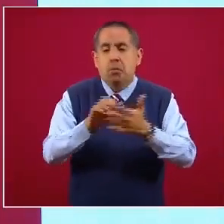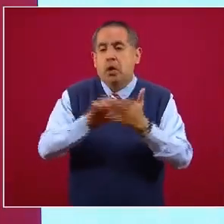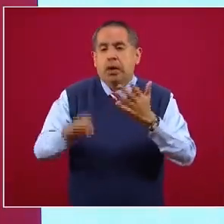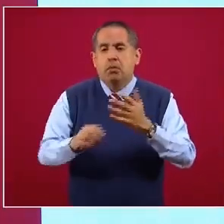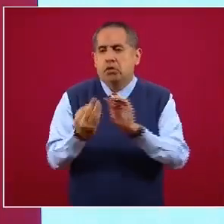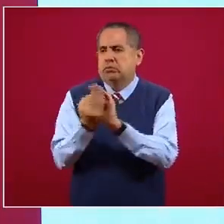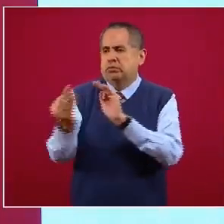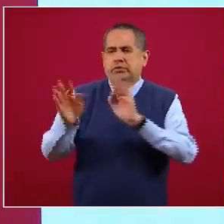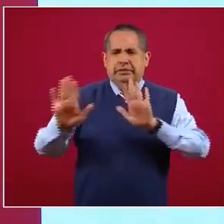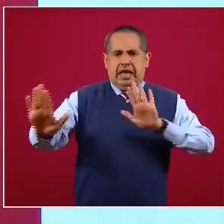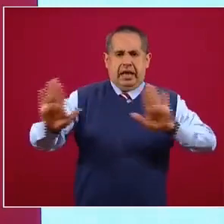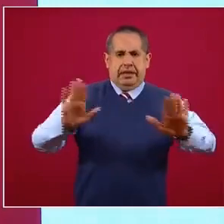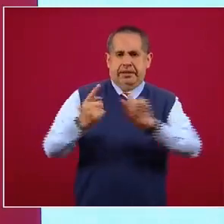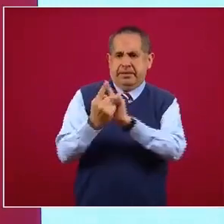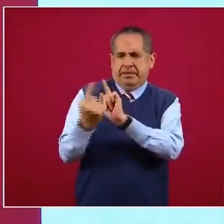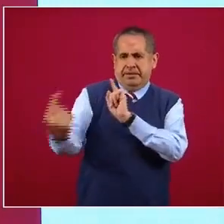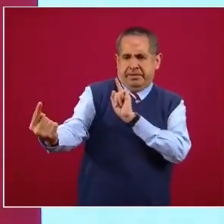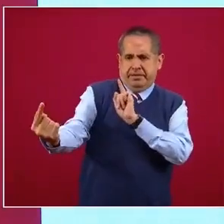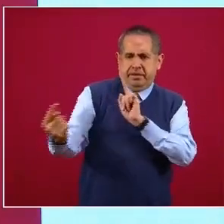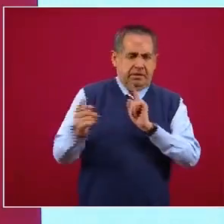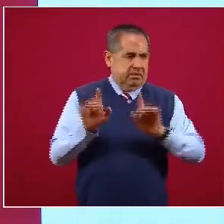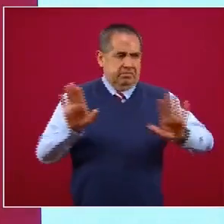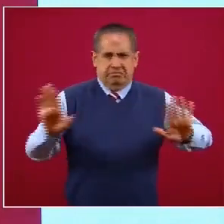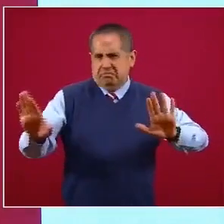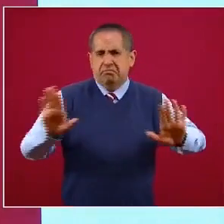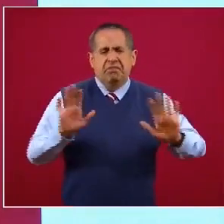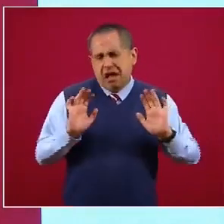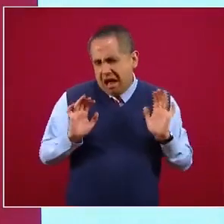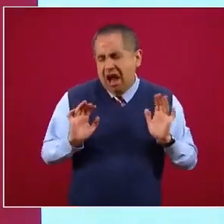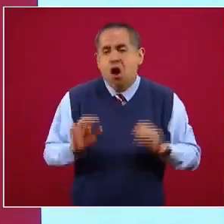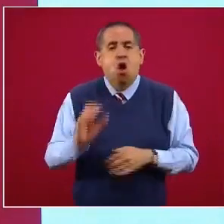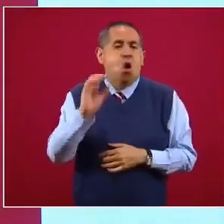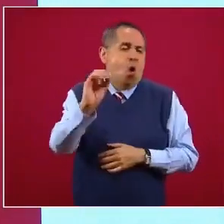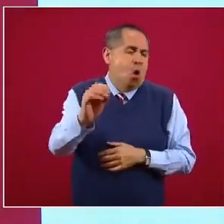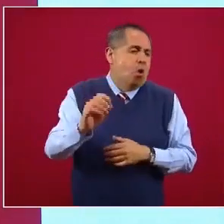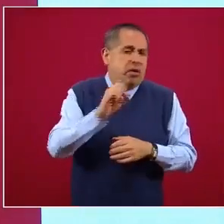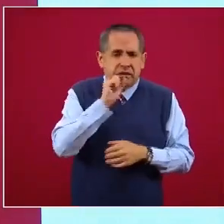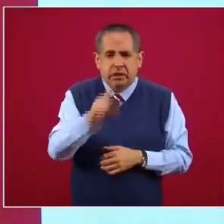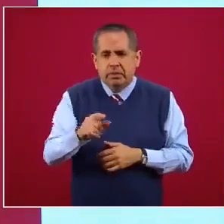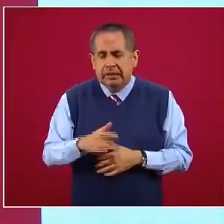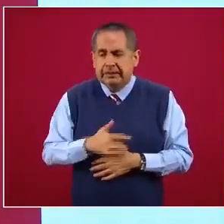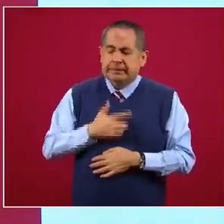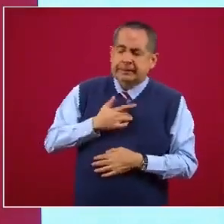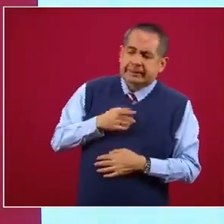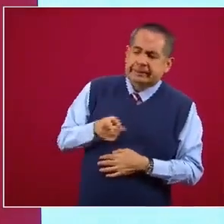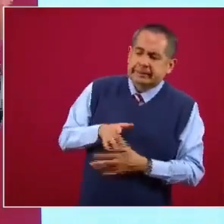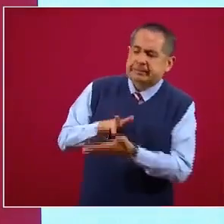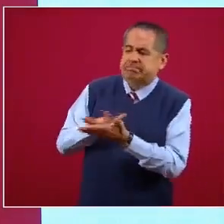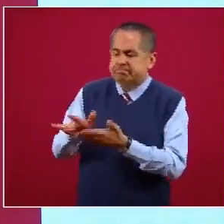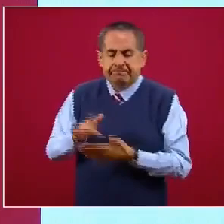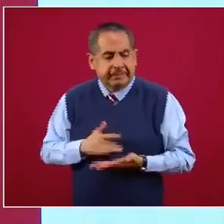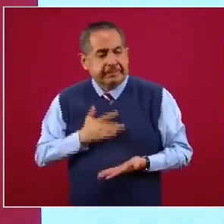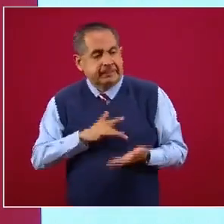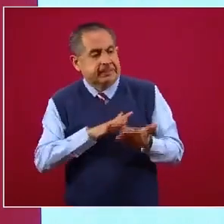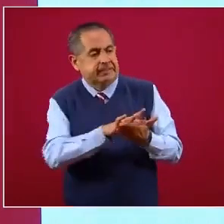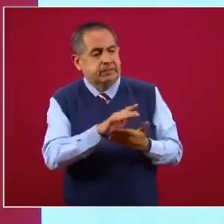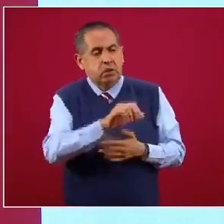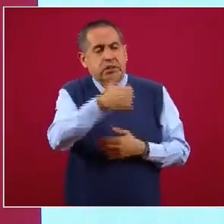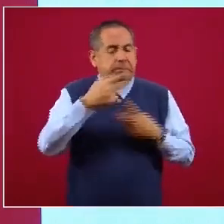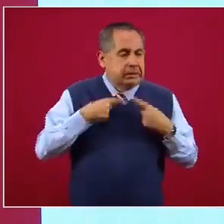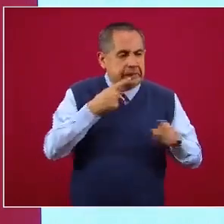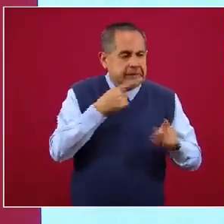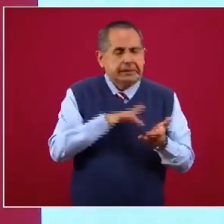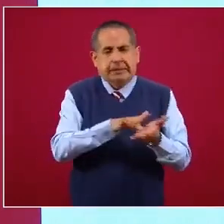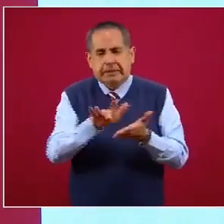sana distancia, y otras tienen que ver con prácticas generales de solidaridad con respecto a las demás